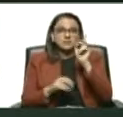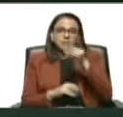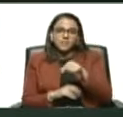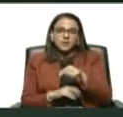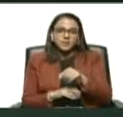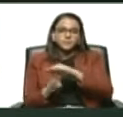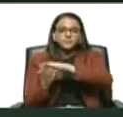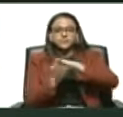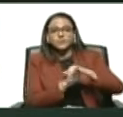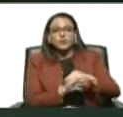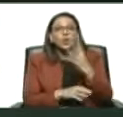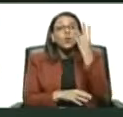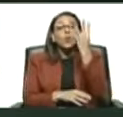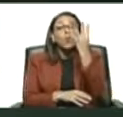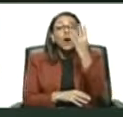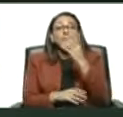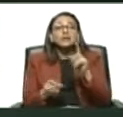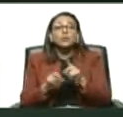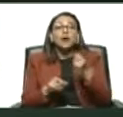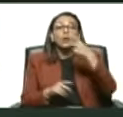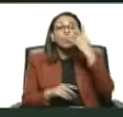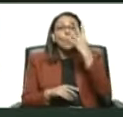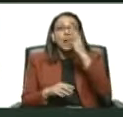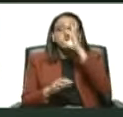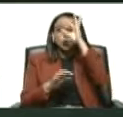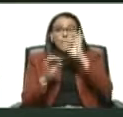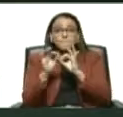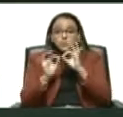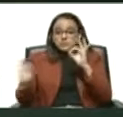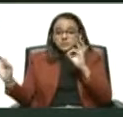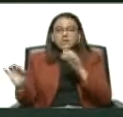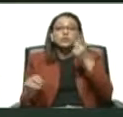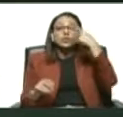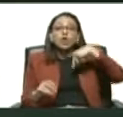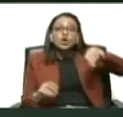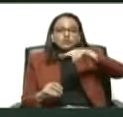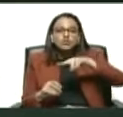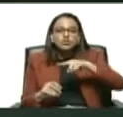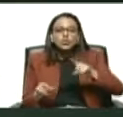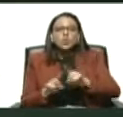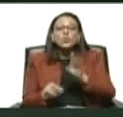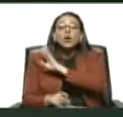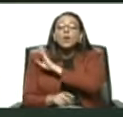reservas totales de oro en la región. Estoy hablando del liderazgo de Venezuela